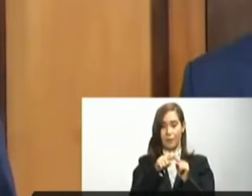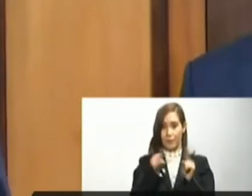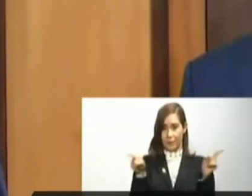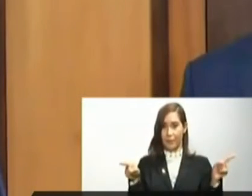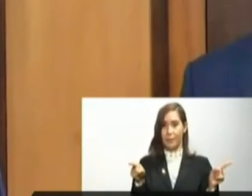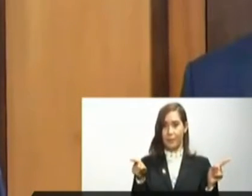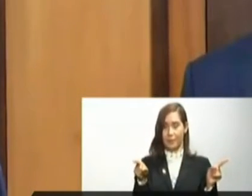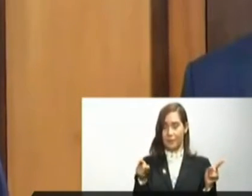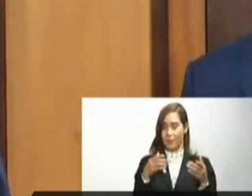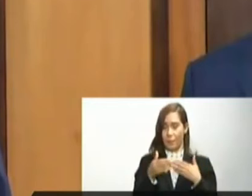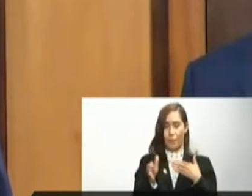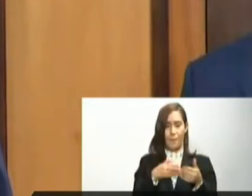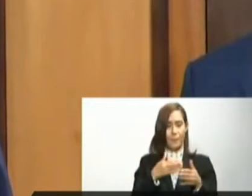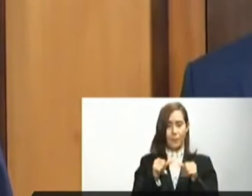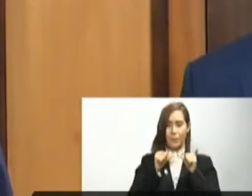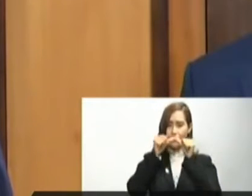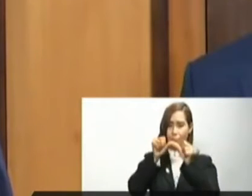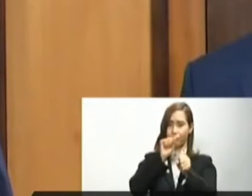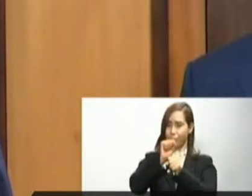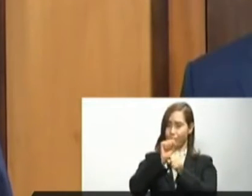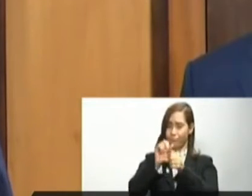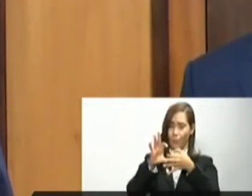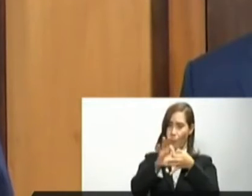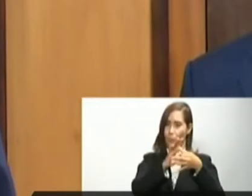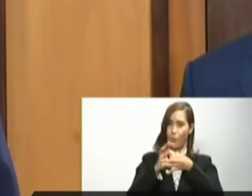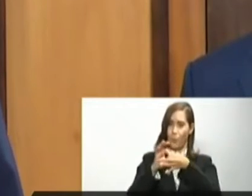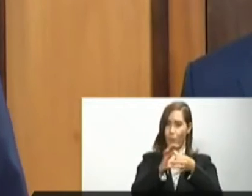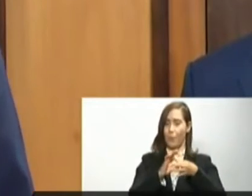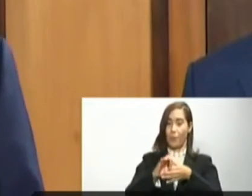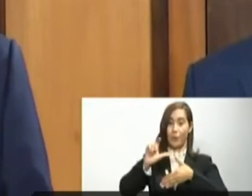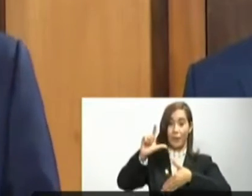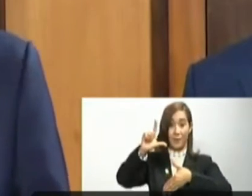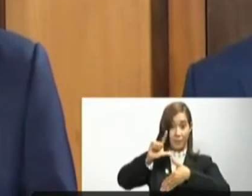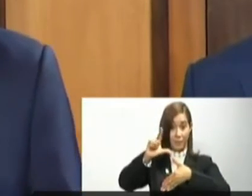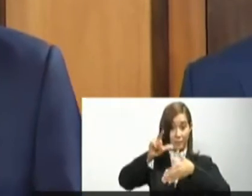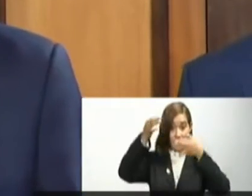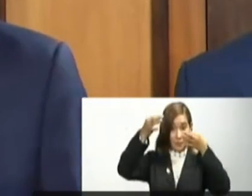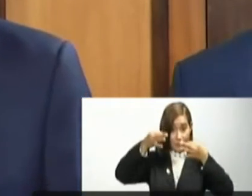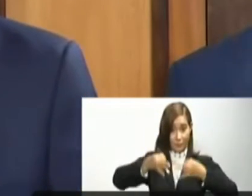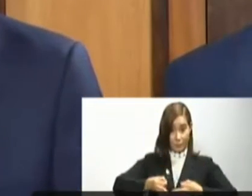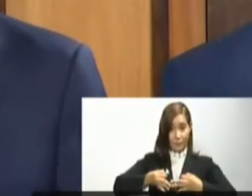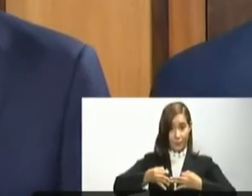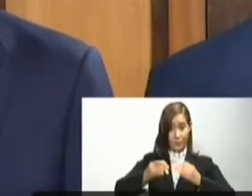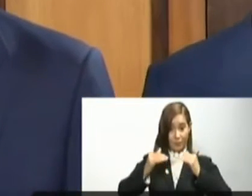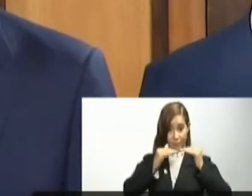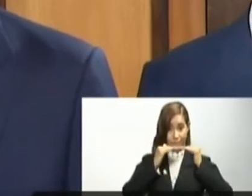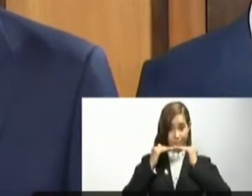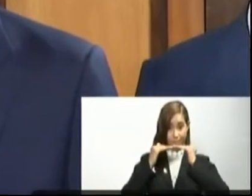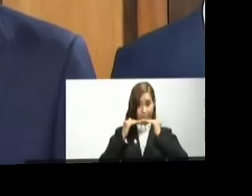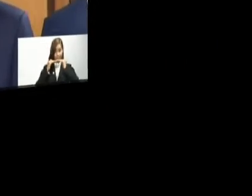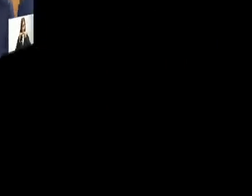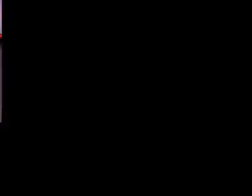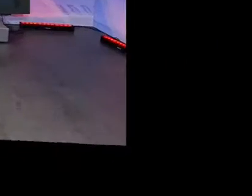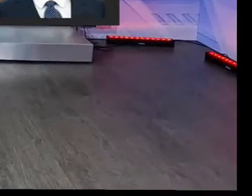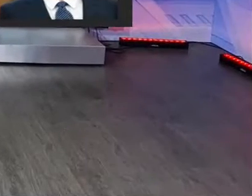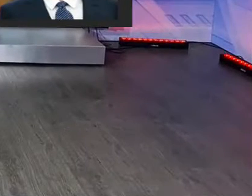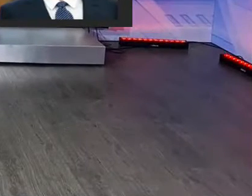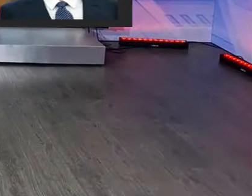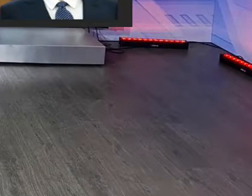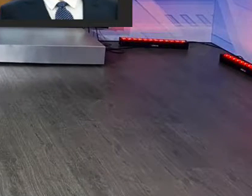nuestras similitudes, caminemos juntos por una Iberoamérica justa y sostenible.